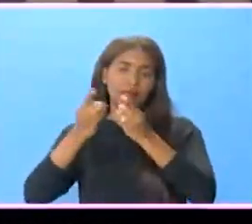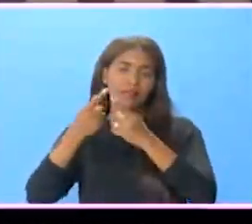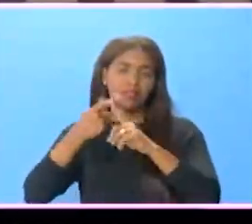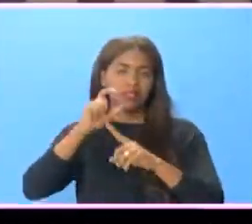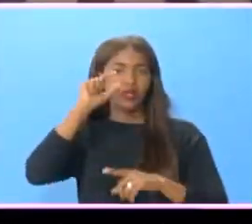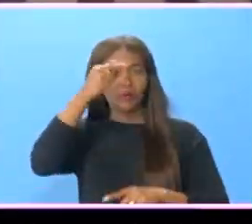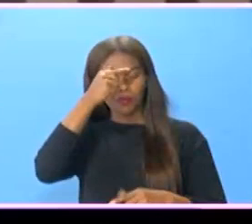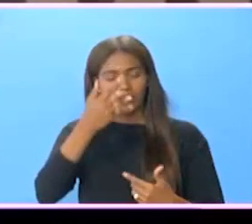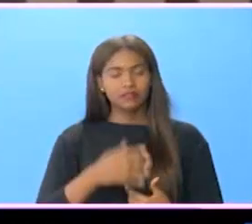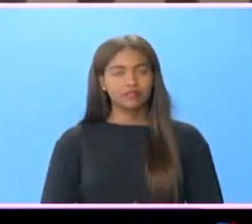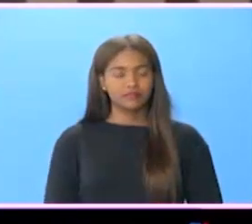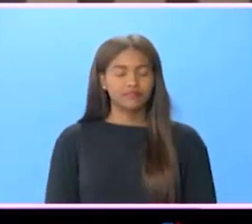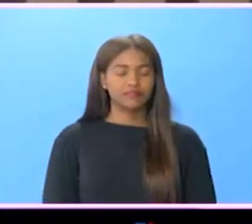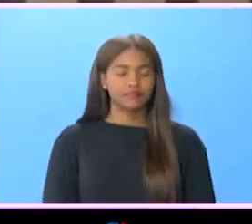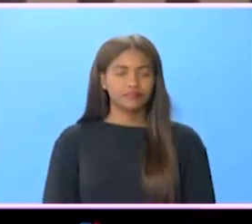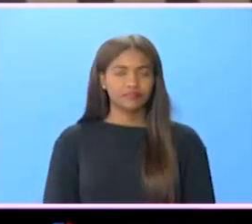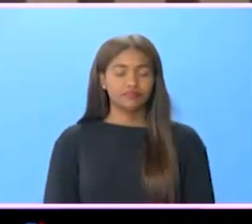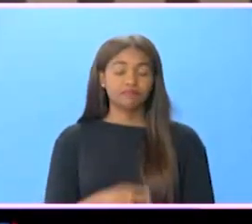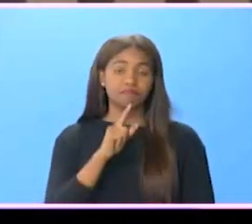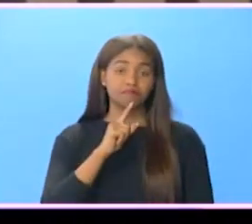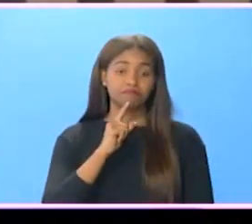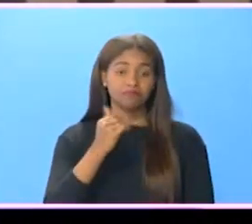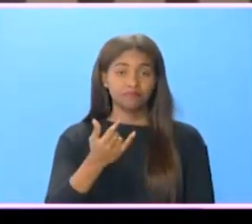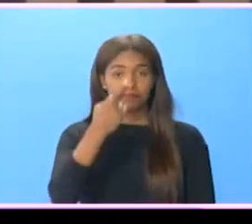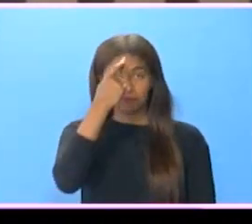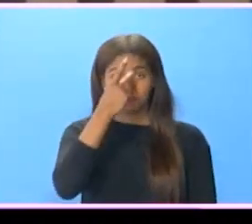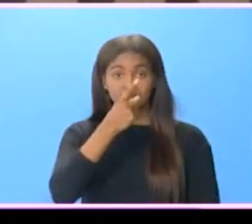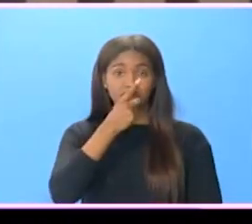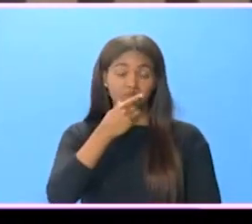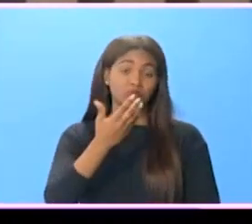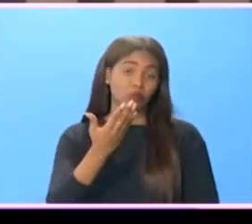Pues realmente el país es seguro, tanto